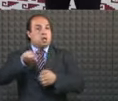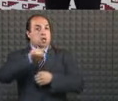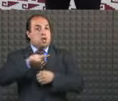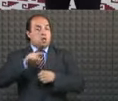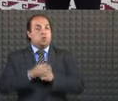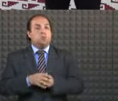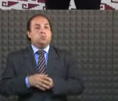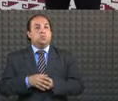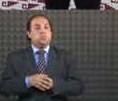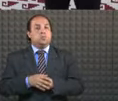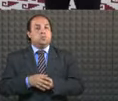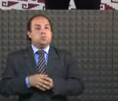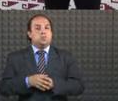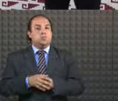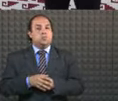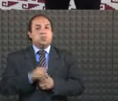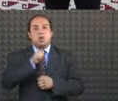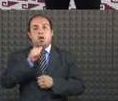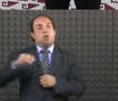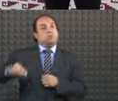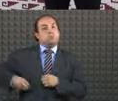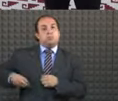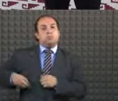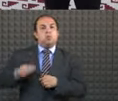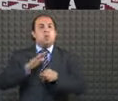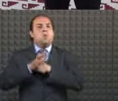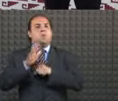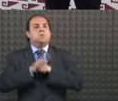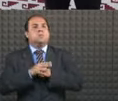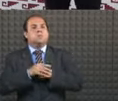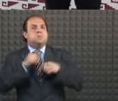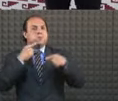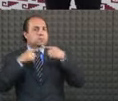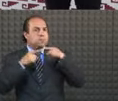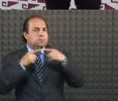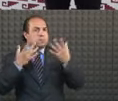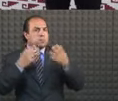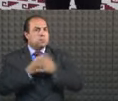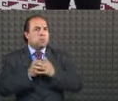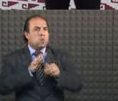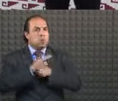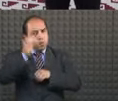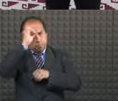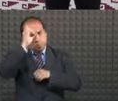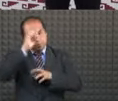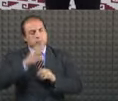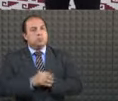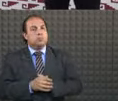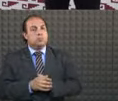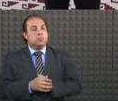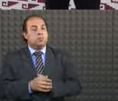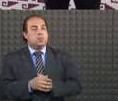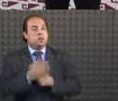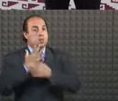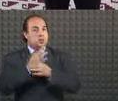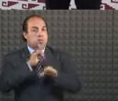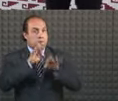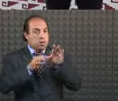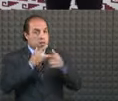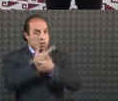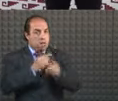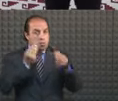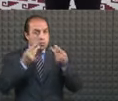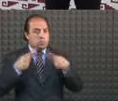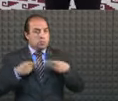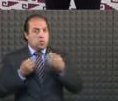inocentes. ¿Qué comentario le merece esto? Ya nos comentaron, bueno, que se va a tratar de liberar a mucha